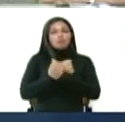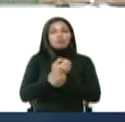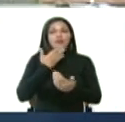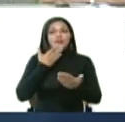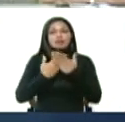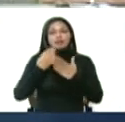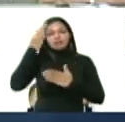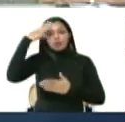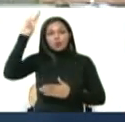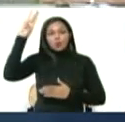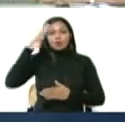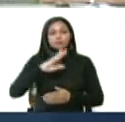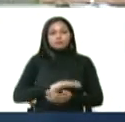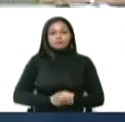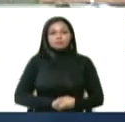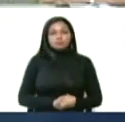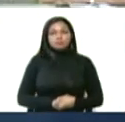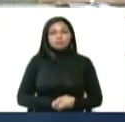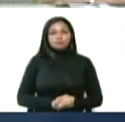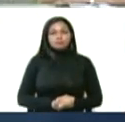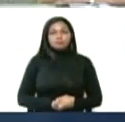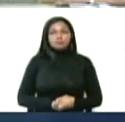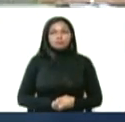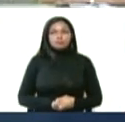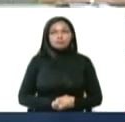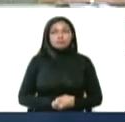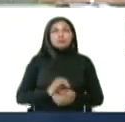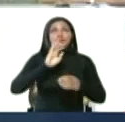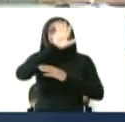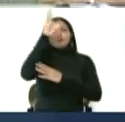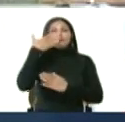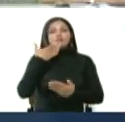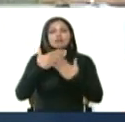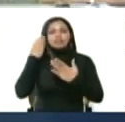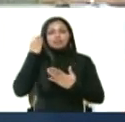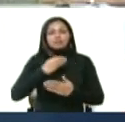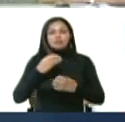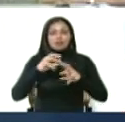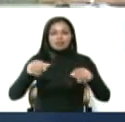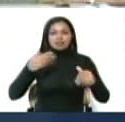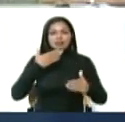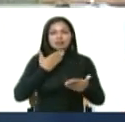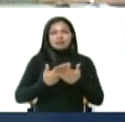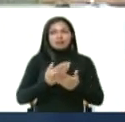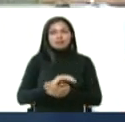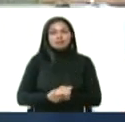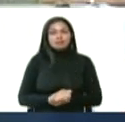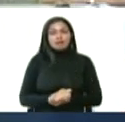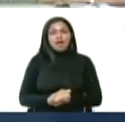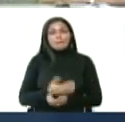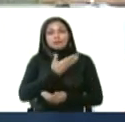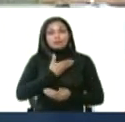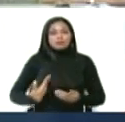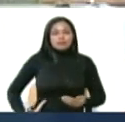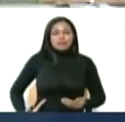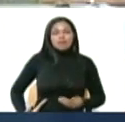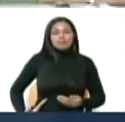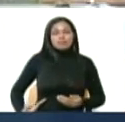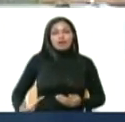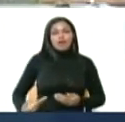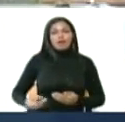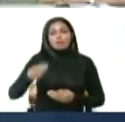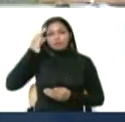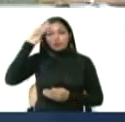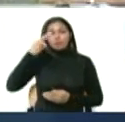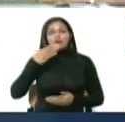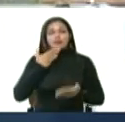Cuba. Al cielo, gracias, Fidel. Y en la tierra, gracias, Raúl, gracias, Díaz-Canel, y gracias al